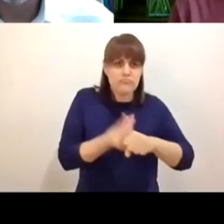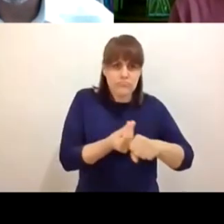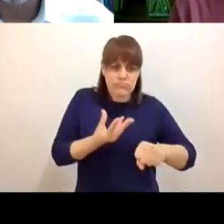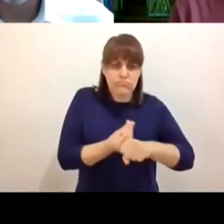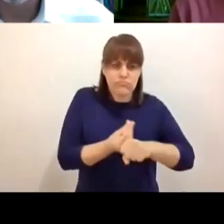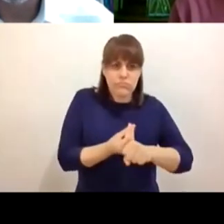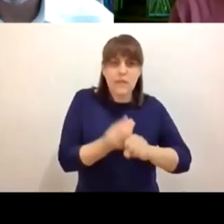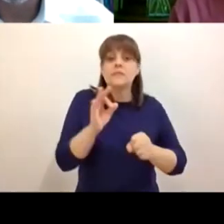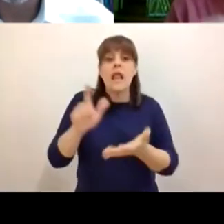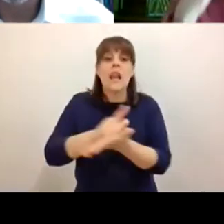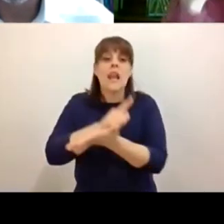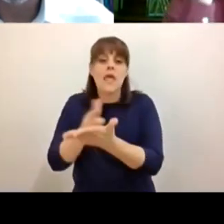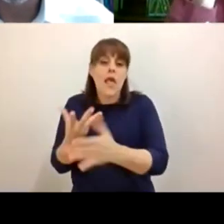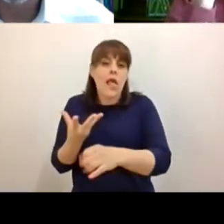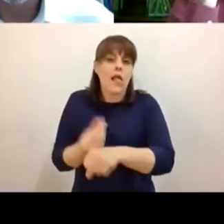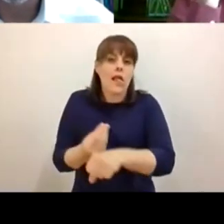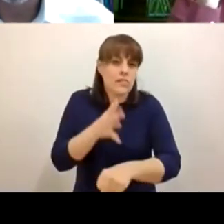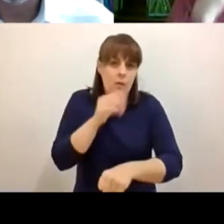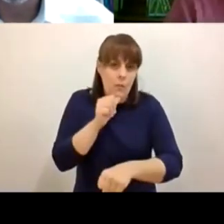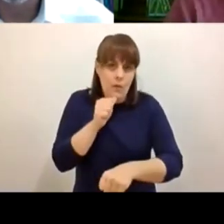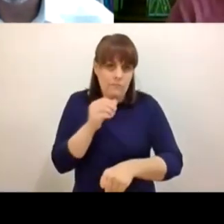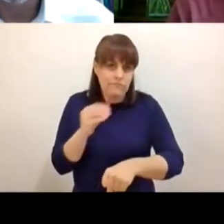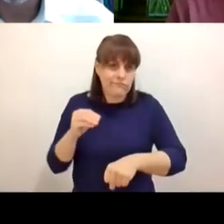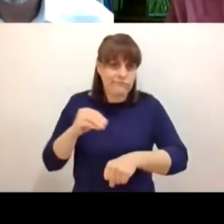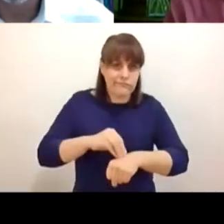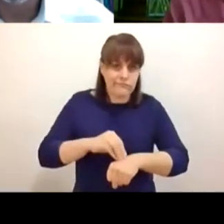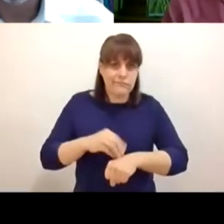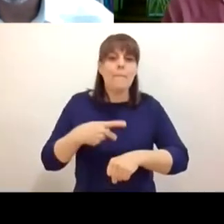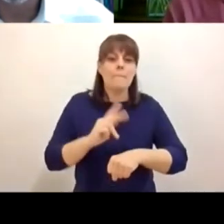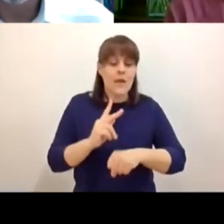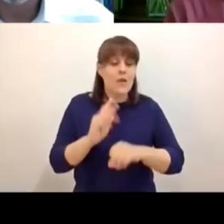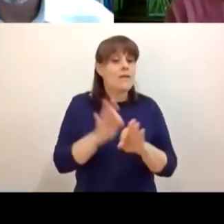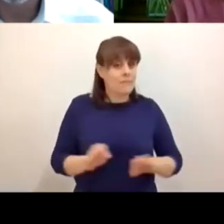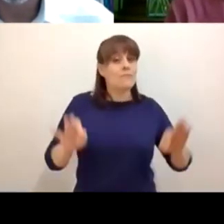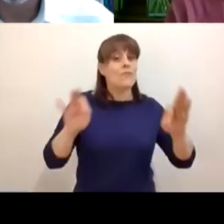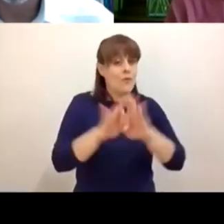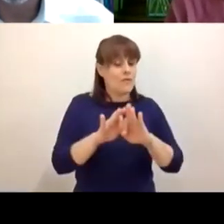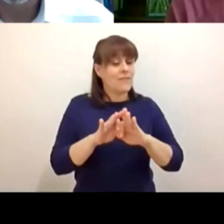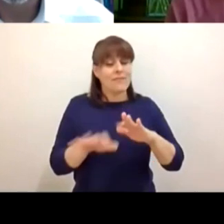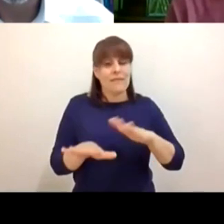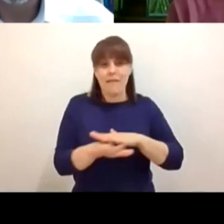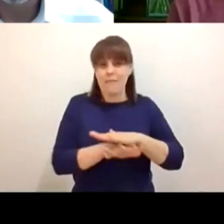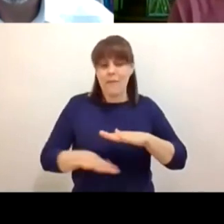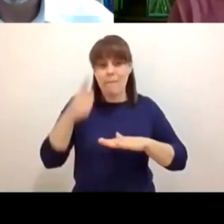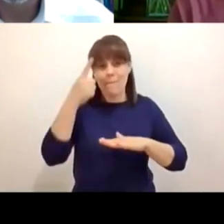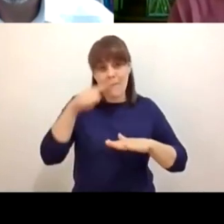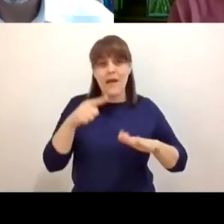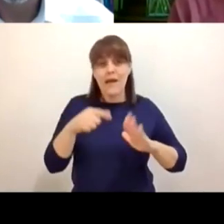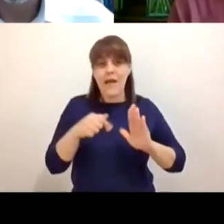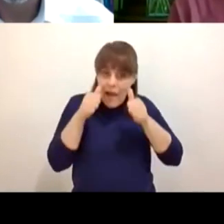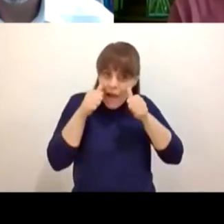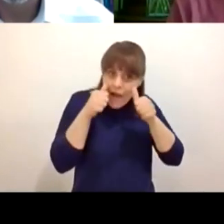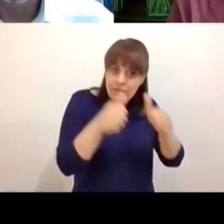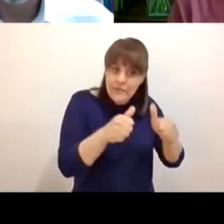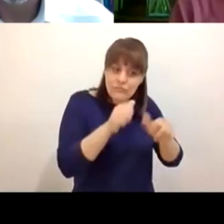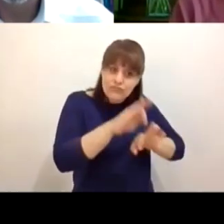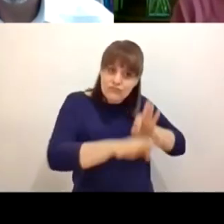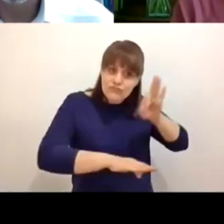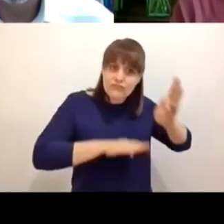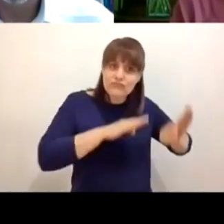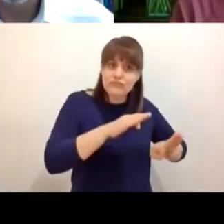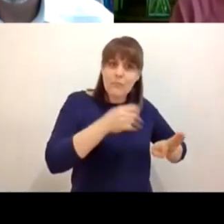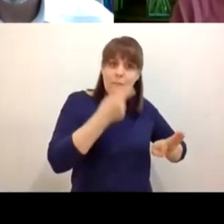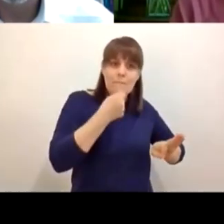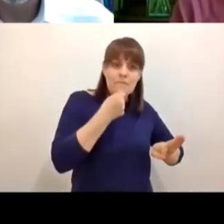son la gran mayoría la importancia absoluta de los modelos de intervención y de reinserción de estos